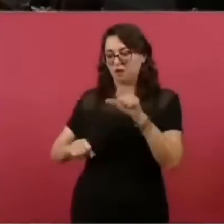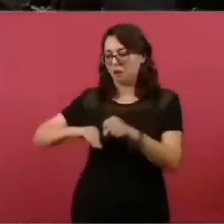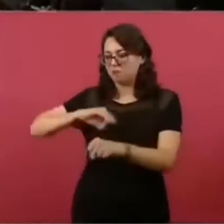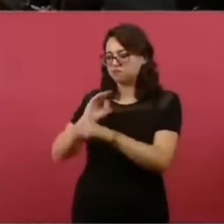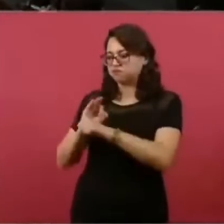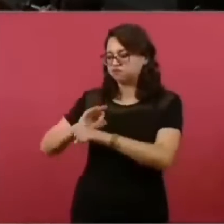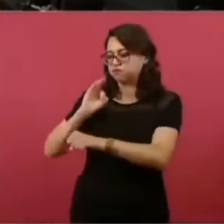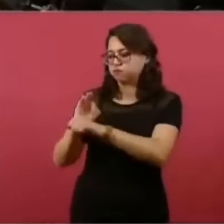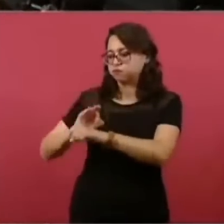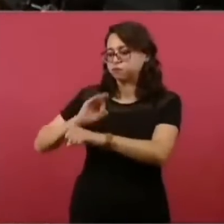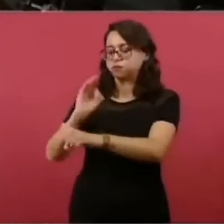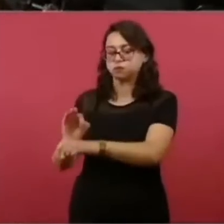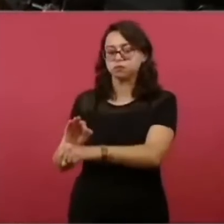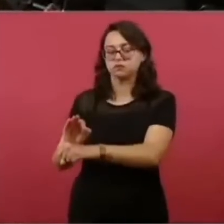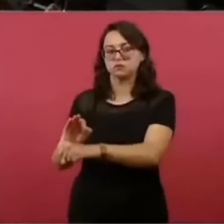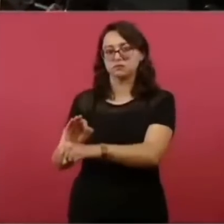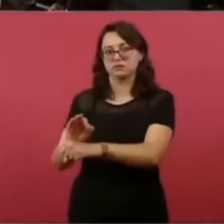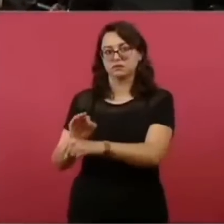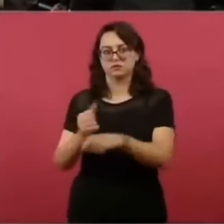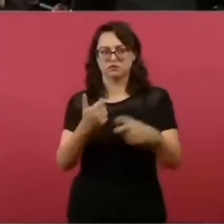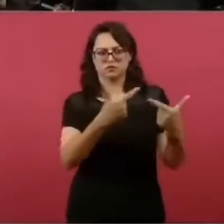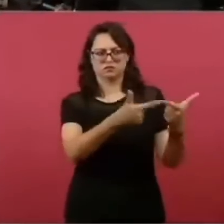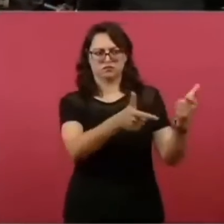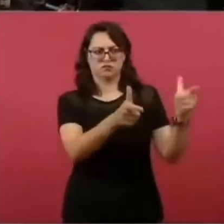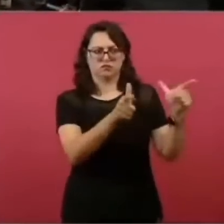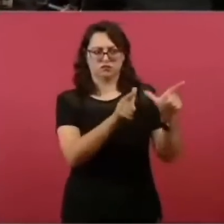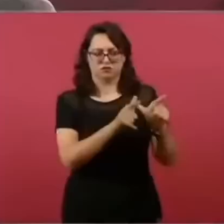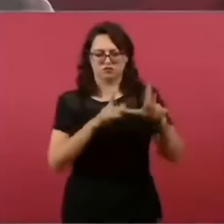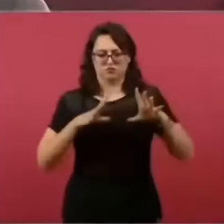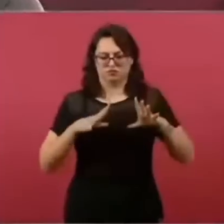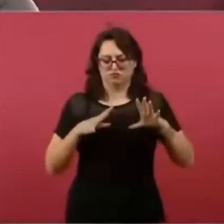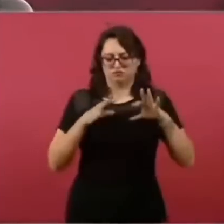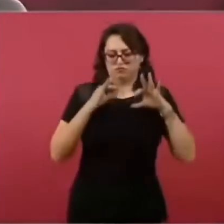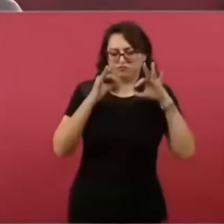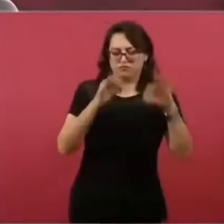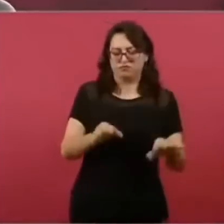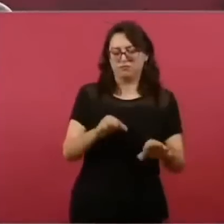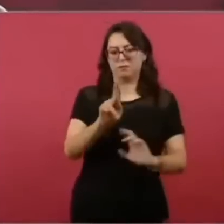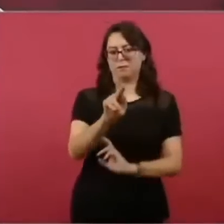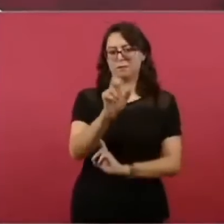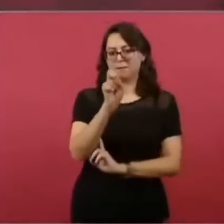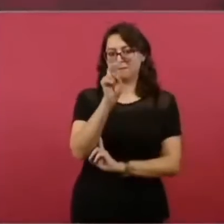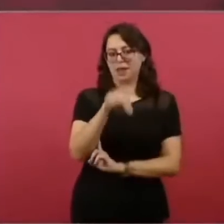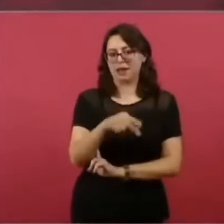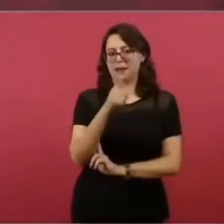general Cárdenas, surgió el PAN en 1939.